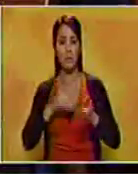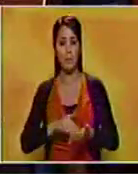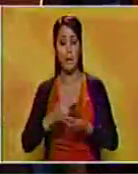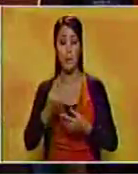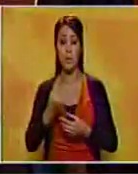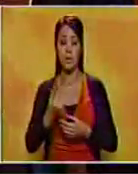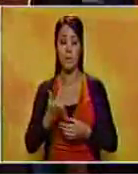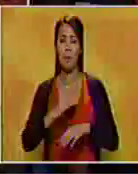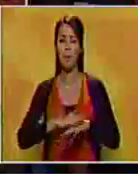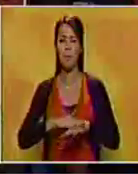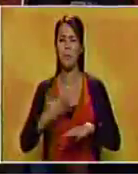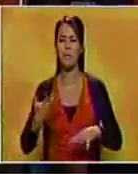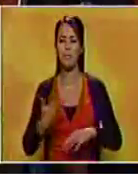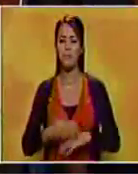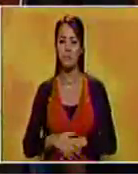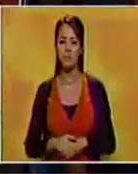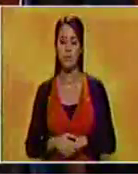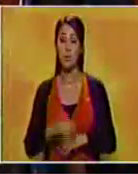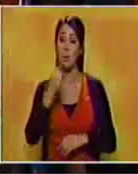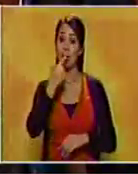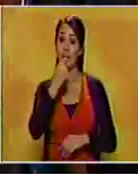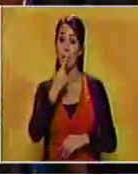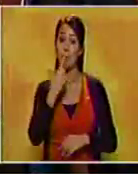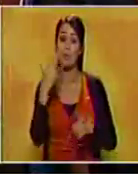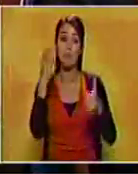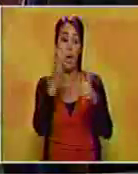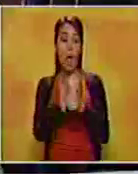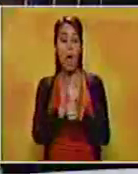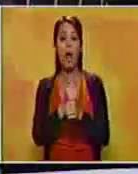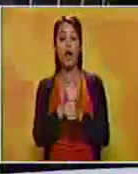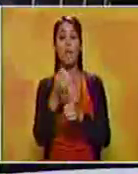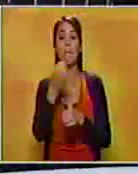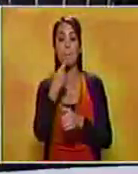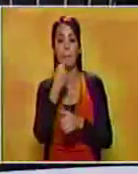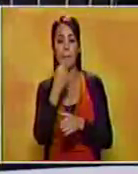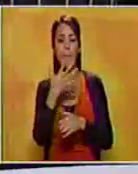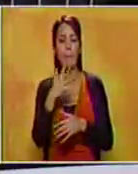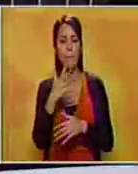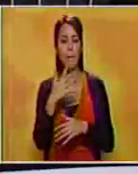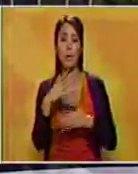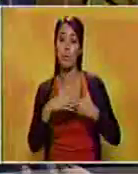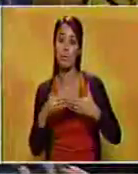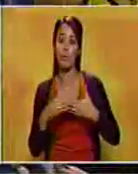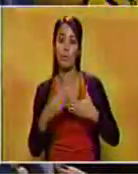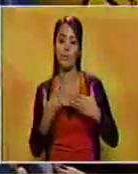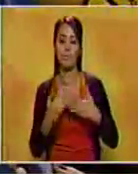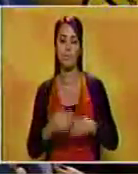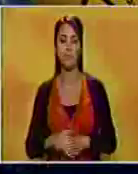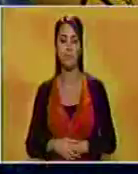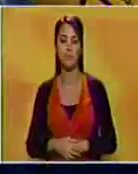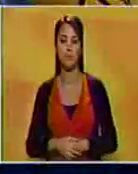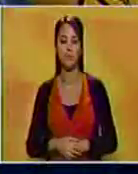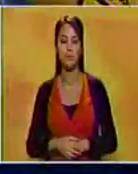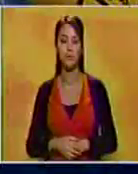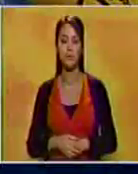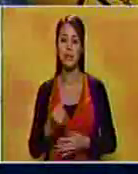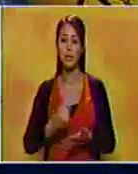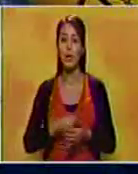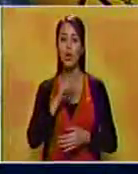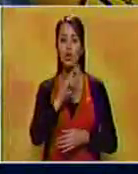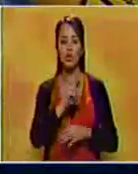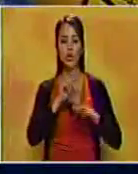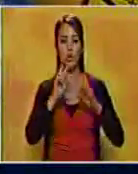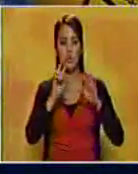porque a su juicio los medicamentos que se logran conseguir se ubican al dólar paralelo que al costo de hoy de